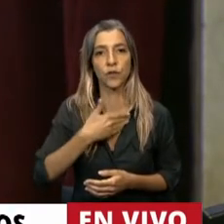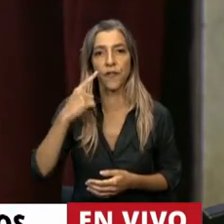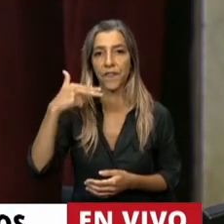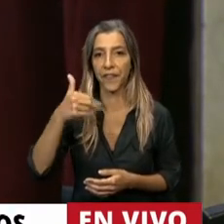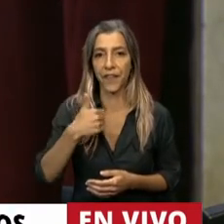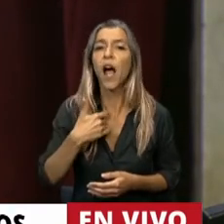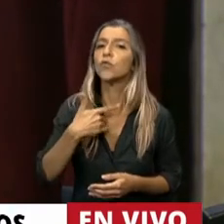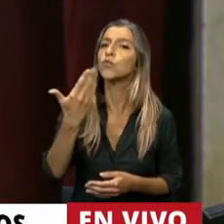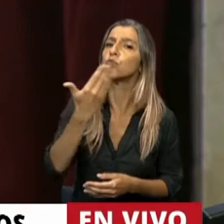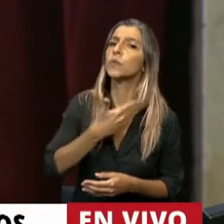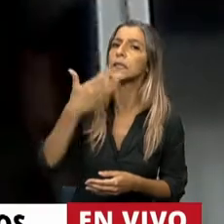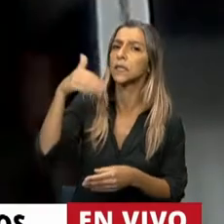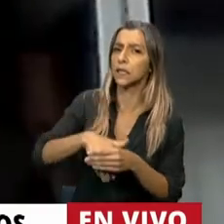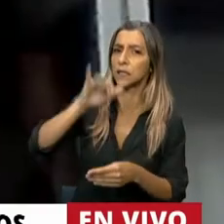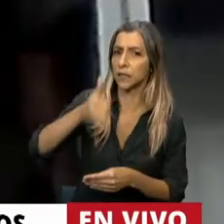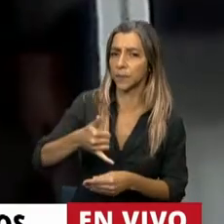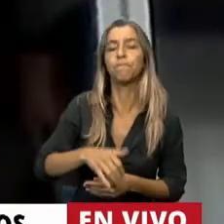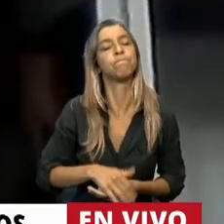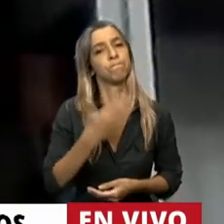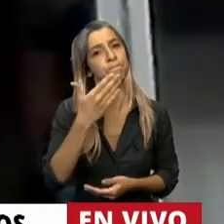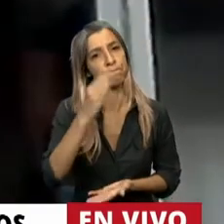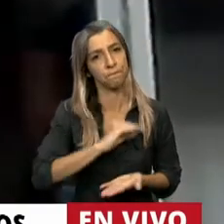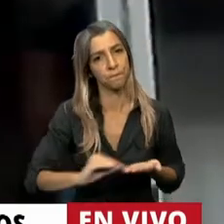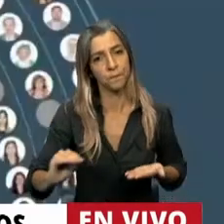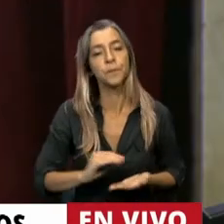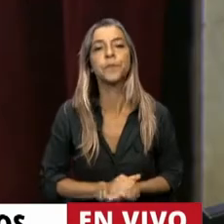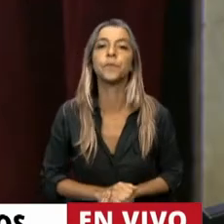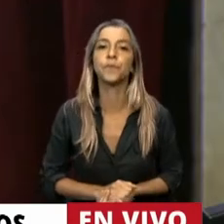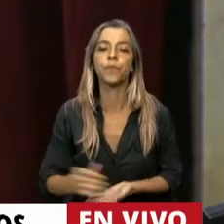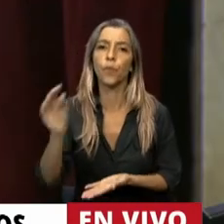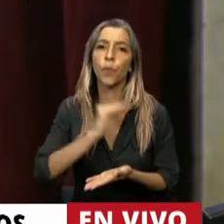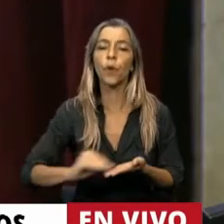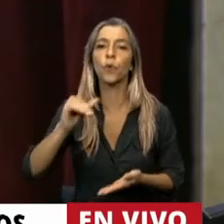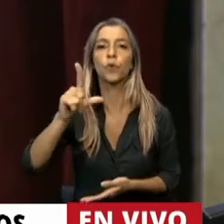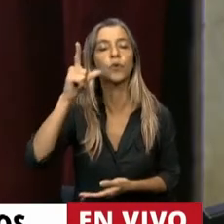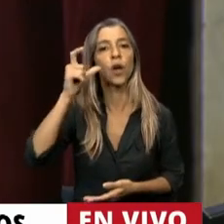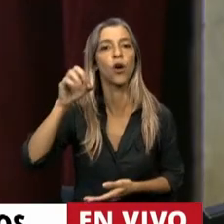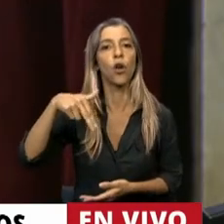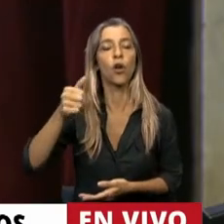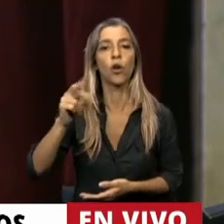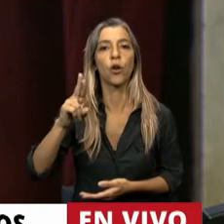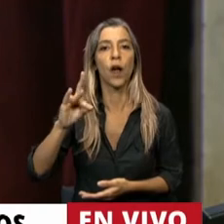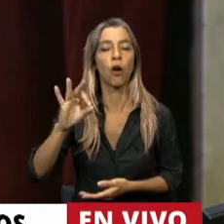afirmativo presidente gracias a diputada diputado leonardo grosso